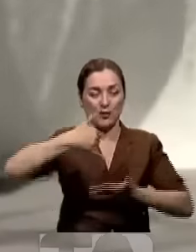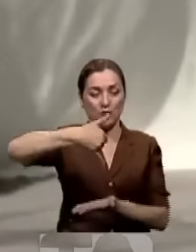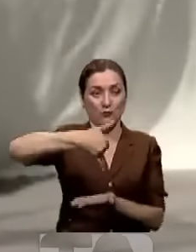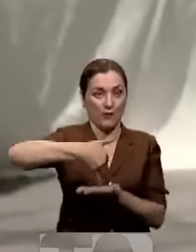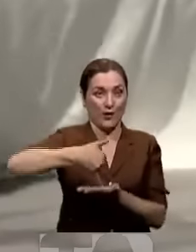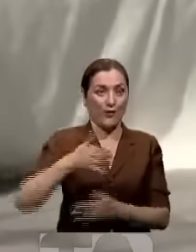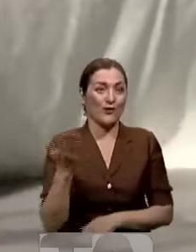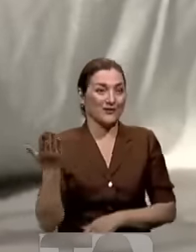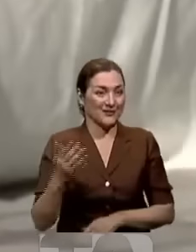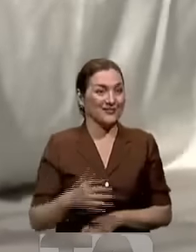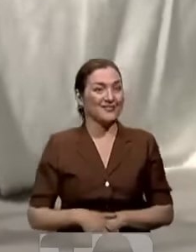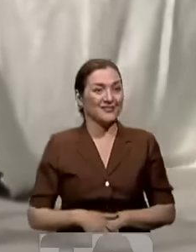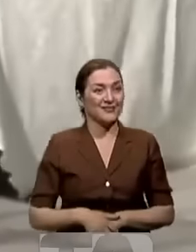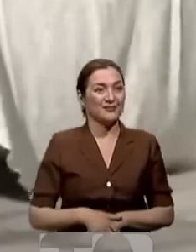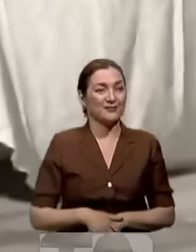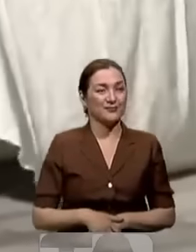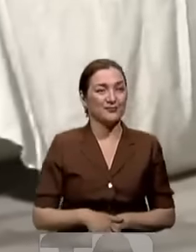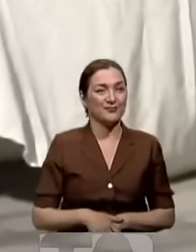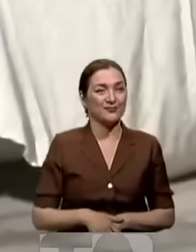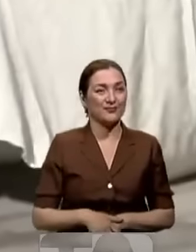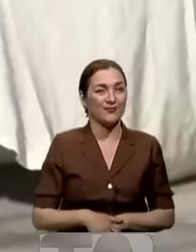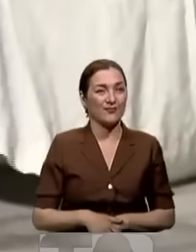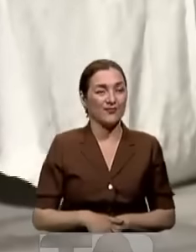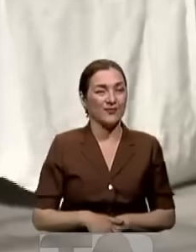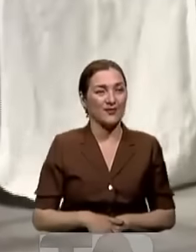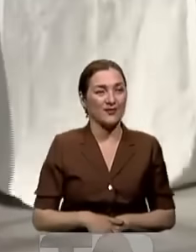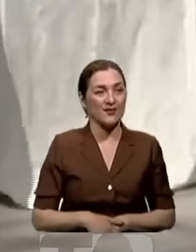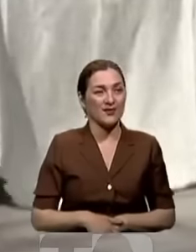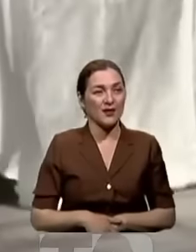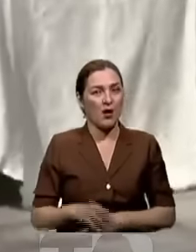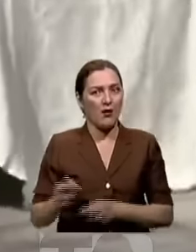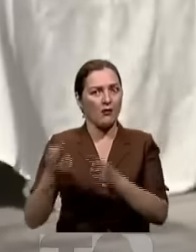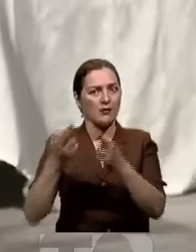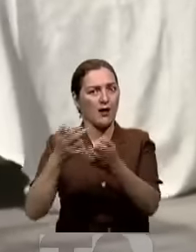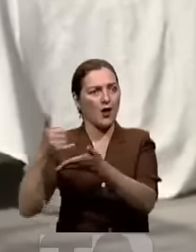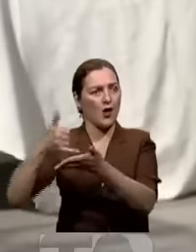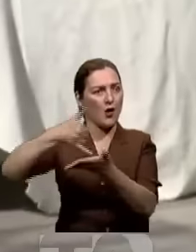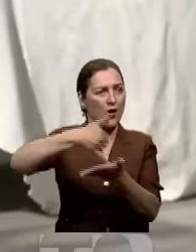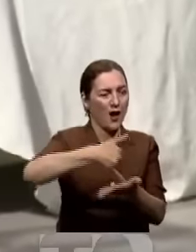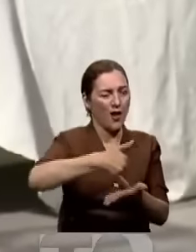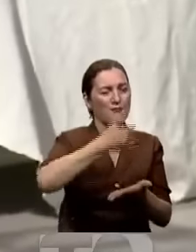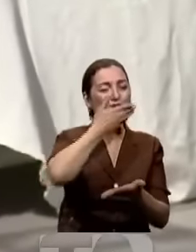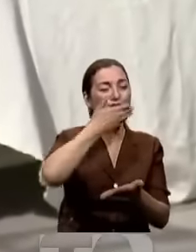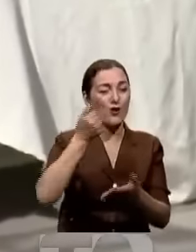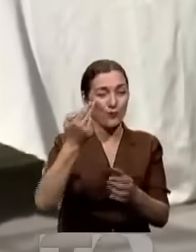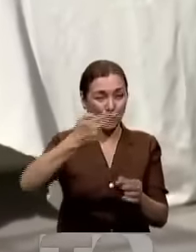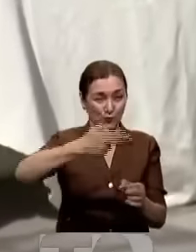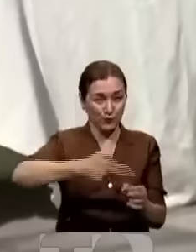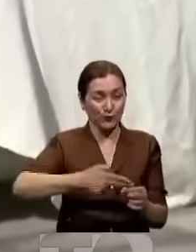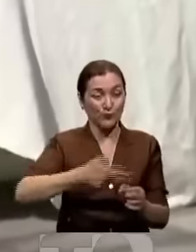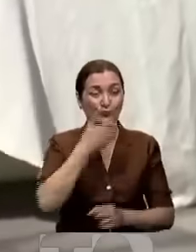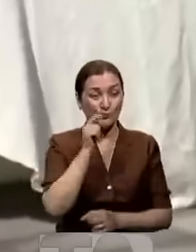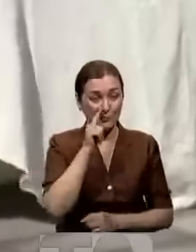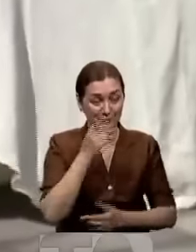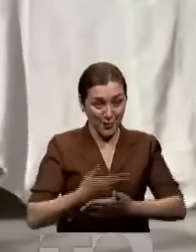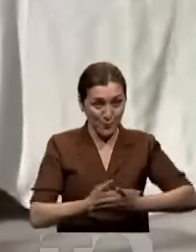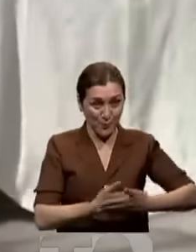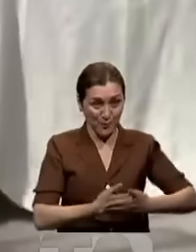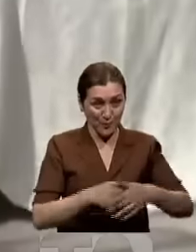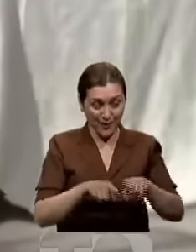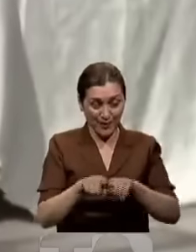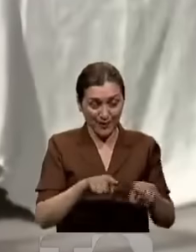mis manos para que vaya viendo lo que Podium Sports nos ha regalado para que el mejor participante, la mejor guagua, se